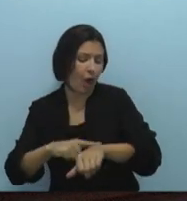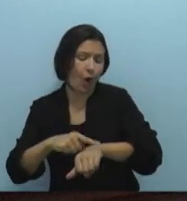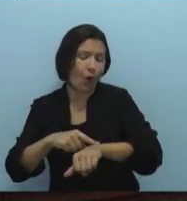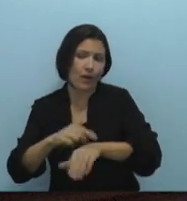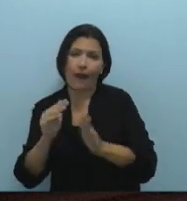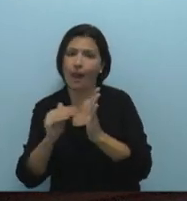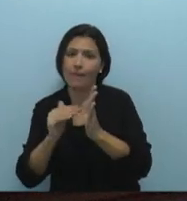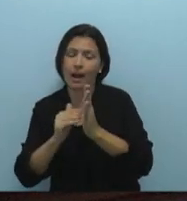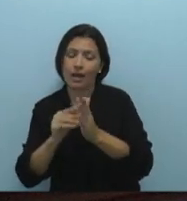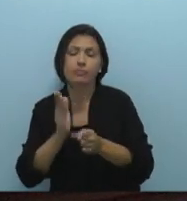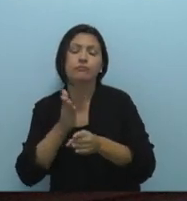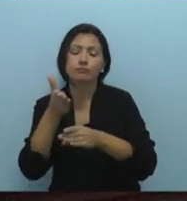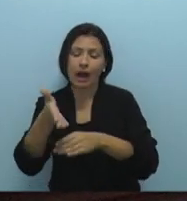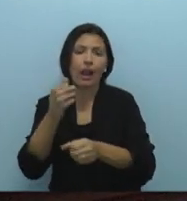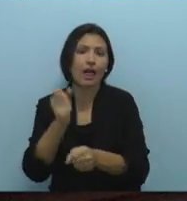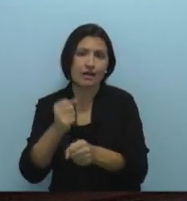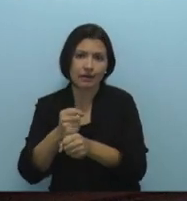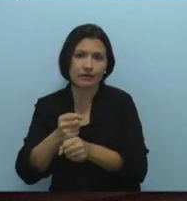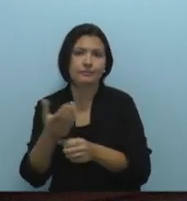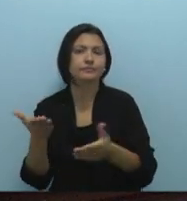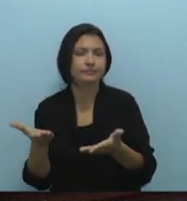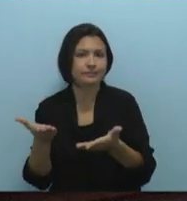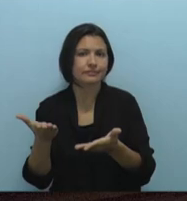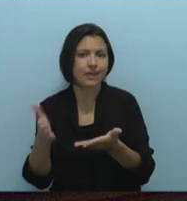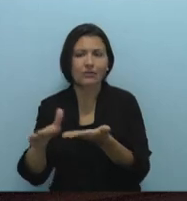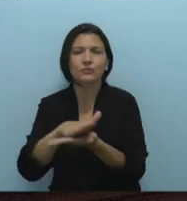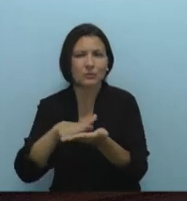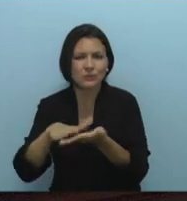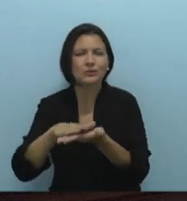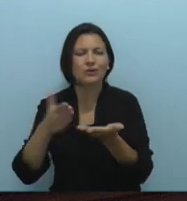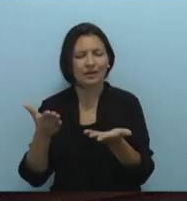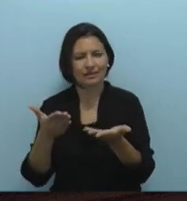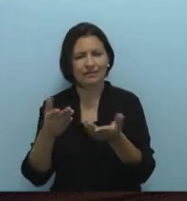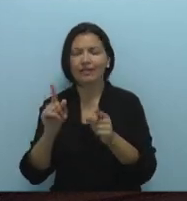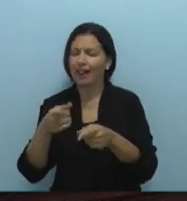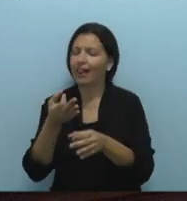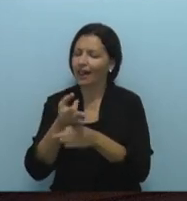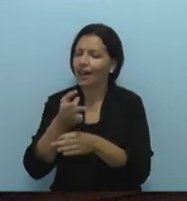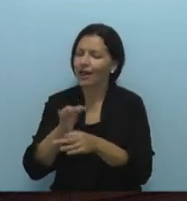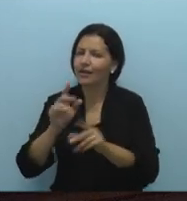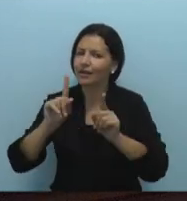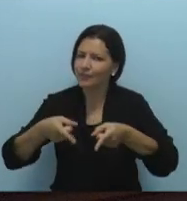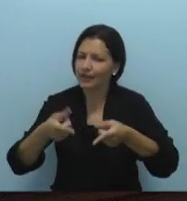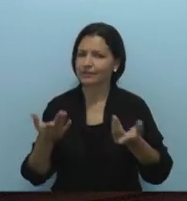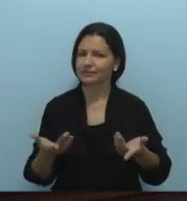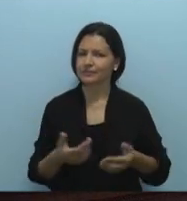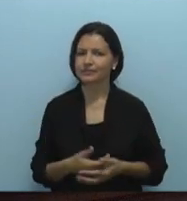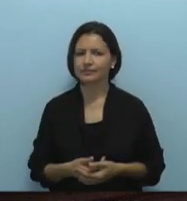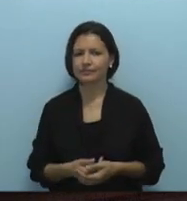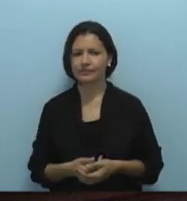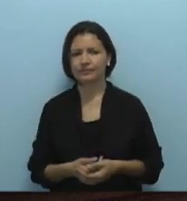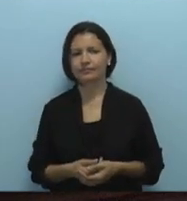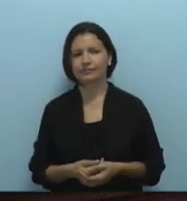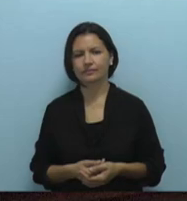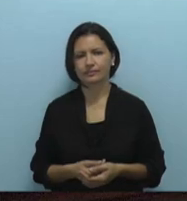forma poder devolver un poquito del daño que hicieron y además educarlos, en este sentido que decimos, reparador y no